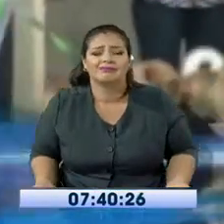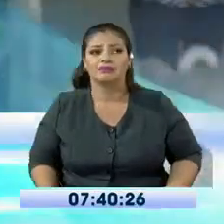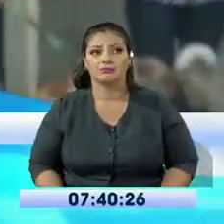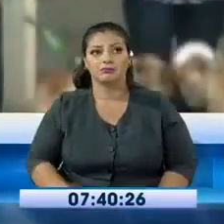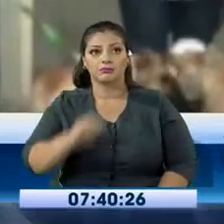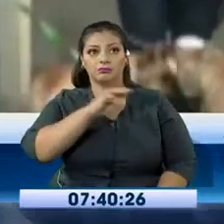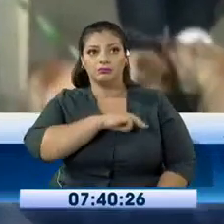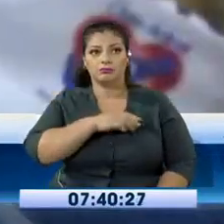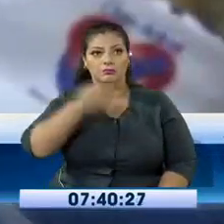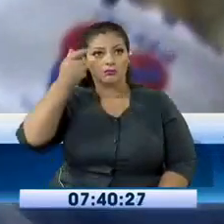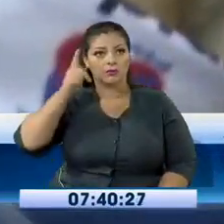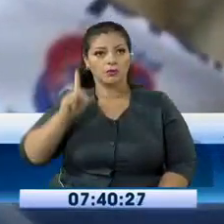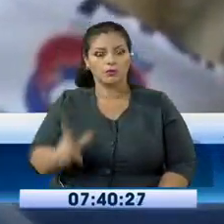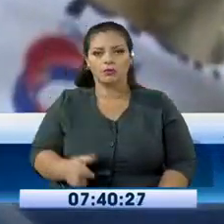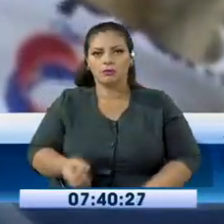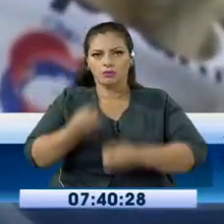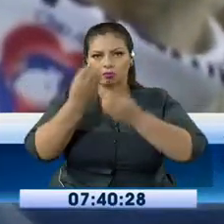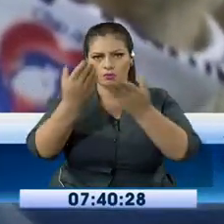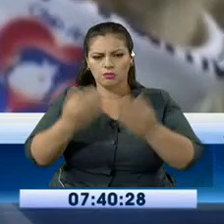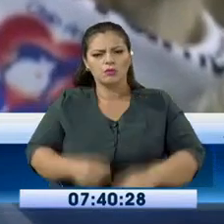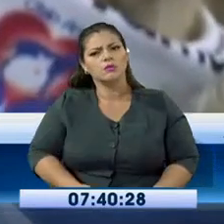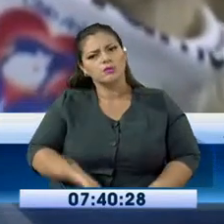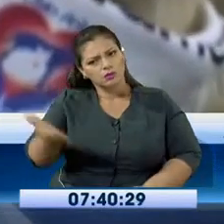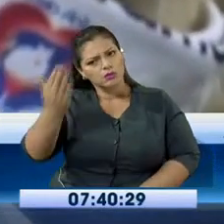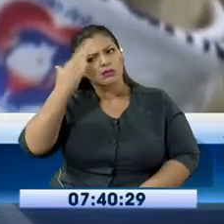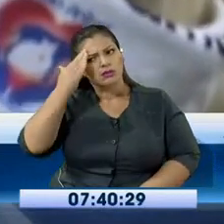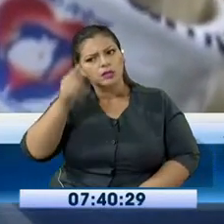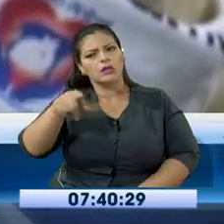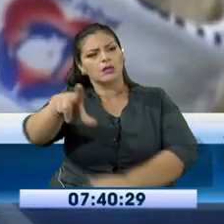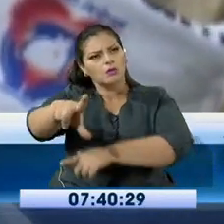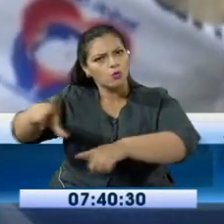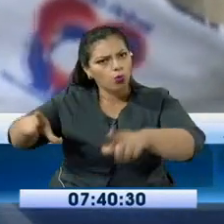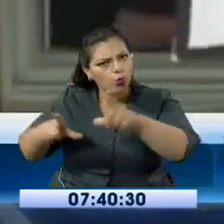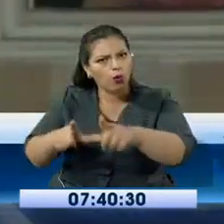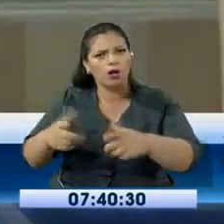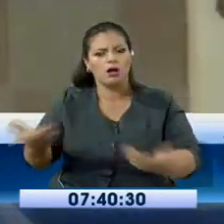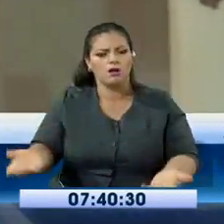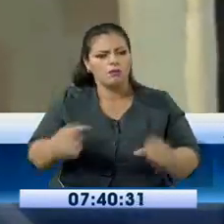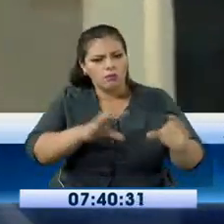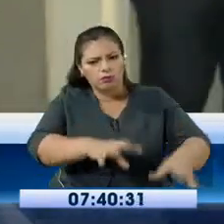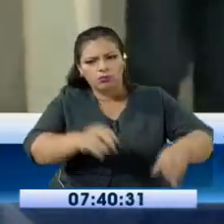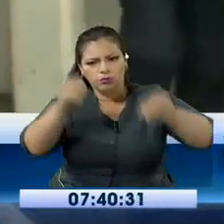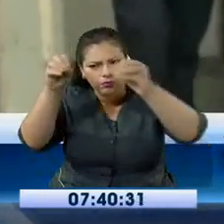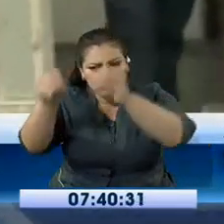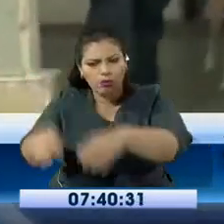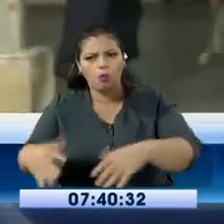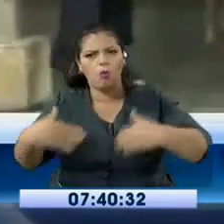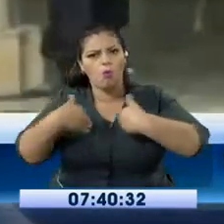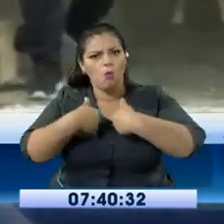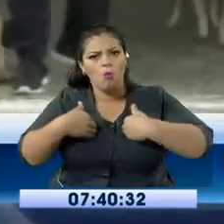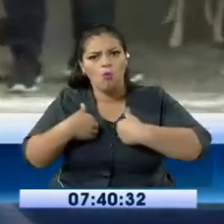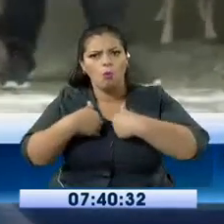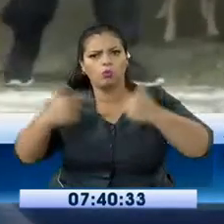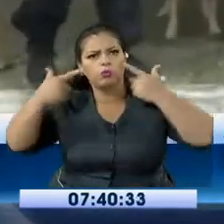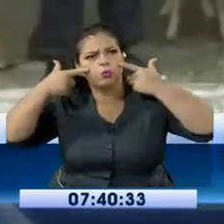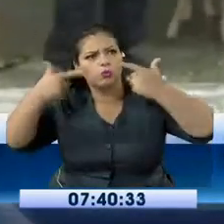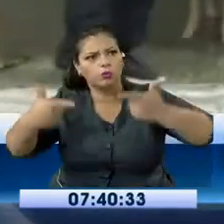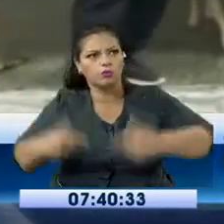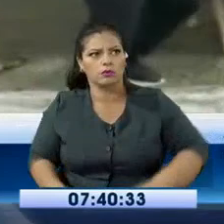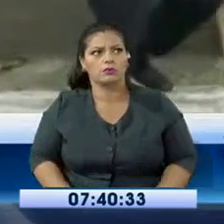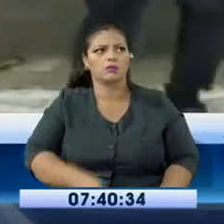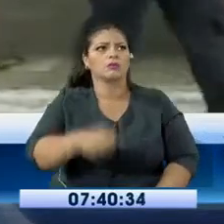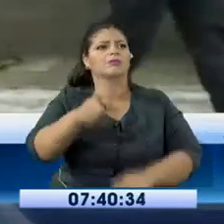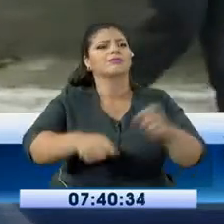de Loja manifiesta que existe un albergue para los perros que se encuentran deambulando y se pide a la ciudadanía que adopten para que estos